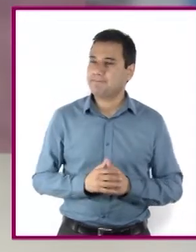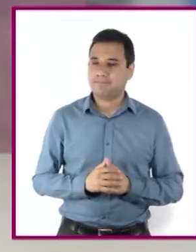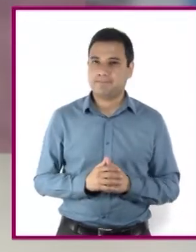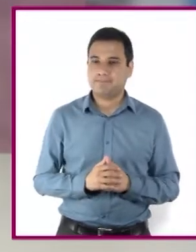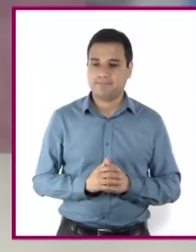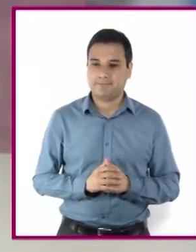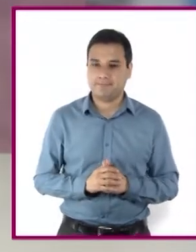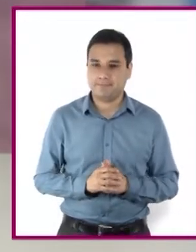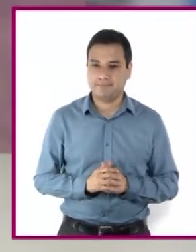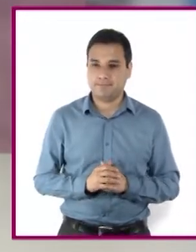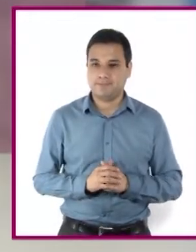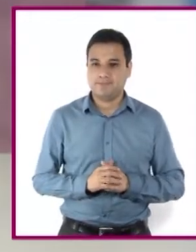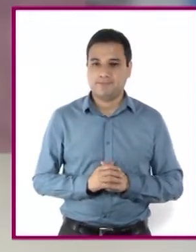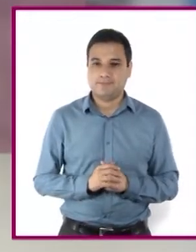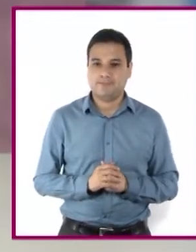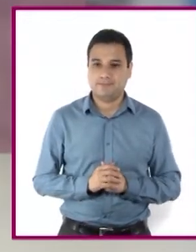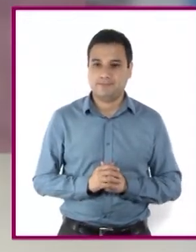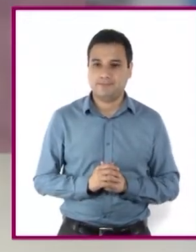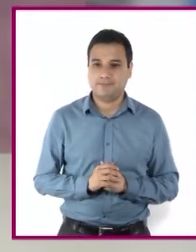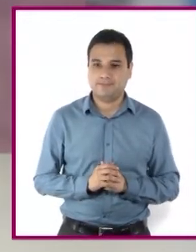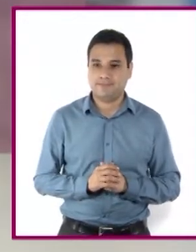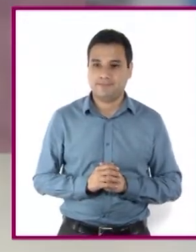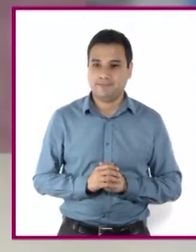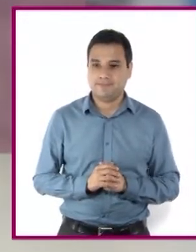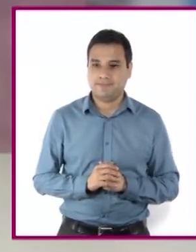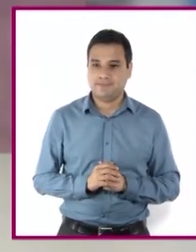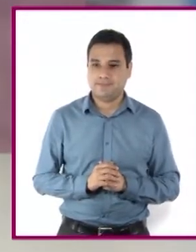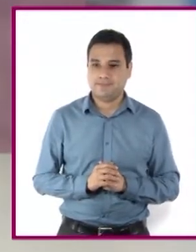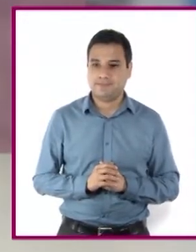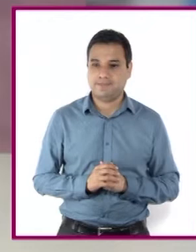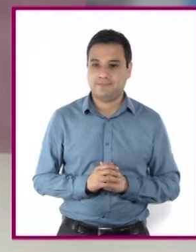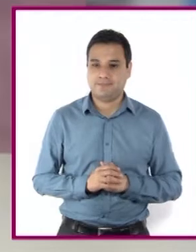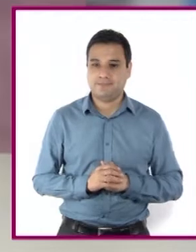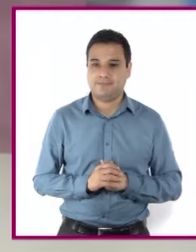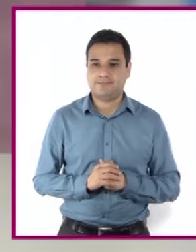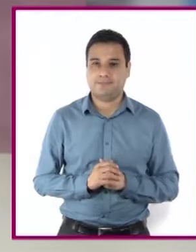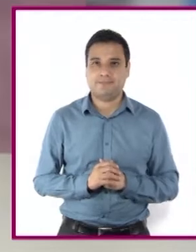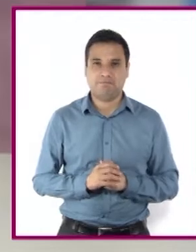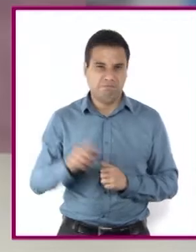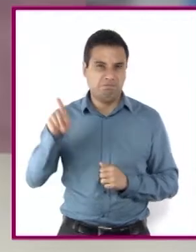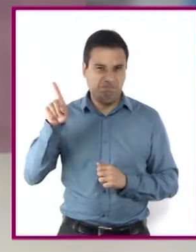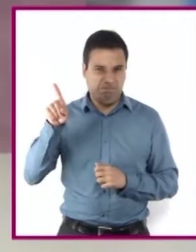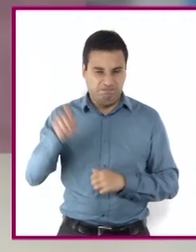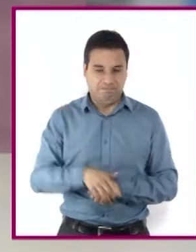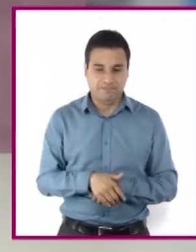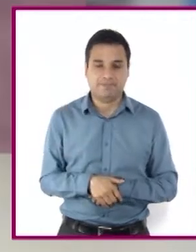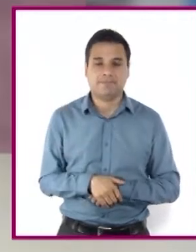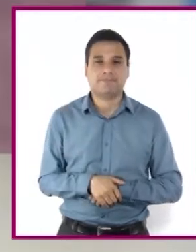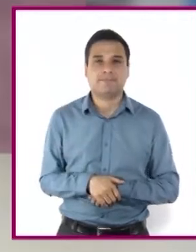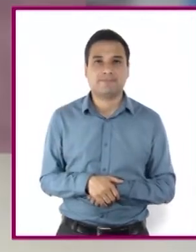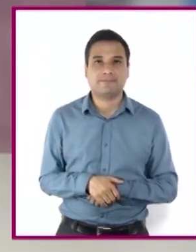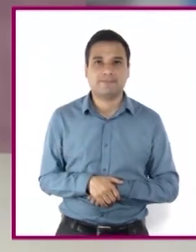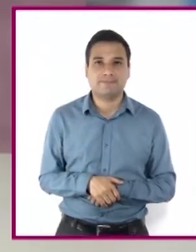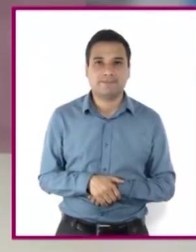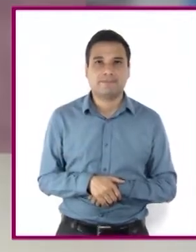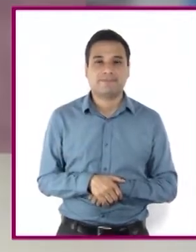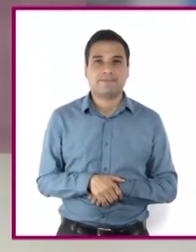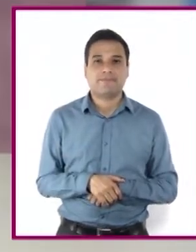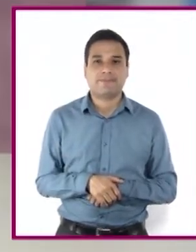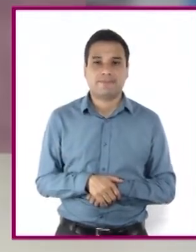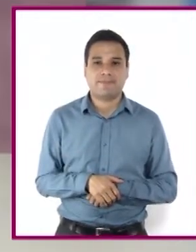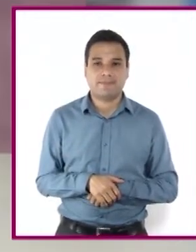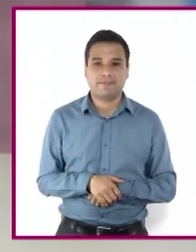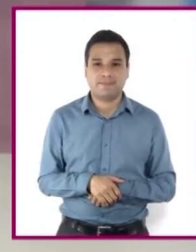la forma de explicar el mundo y la vida social, su creación, desarrollo y finalidad. Reconocer